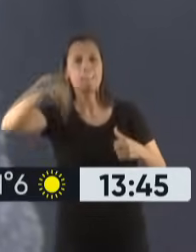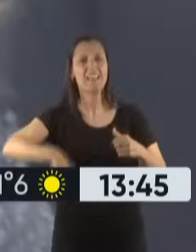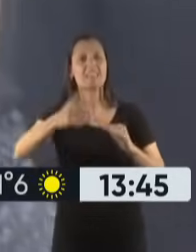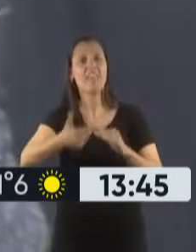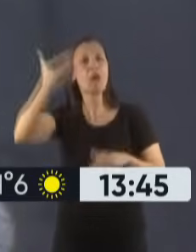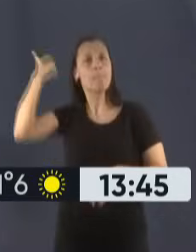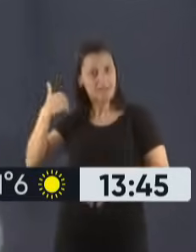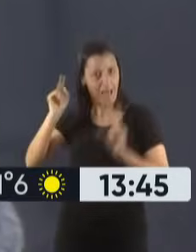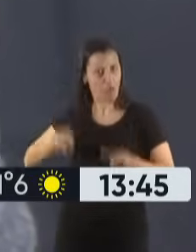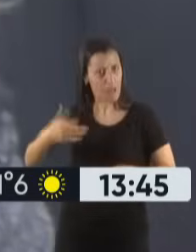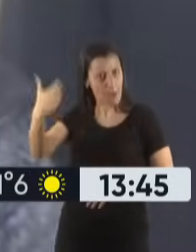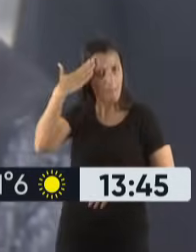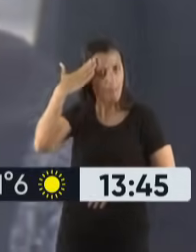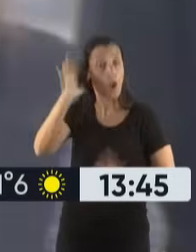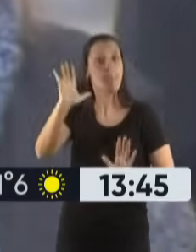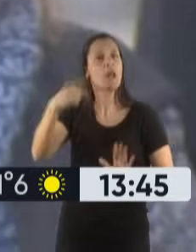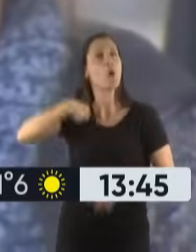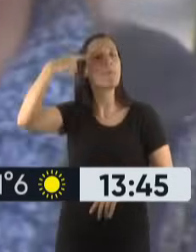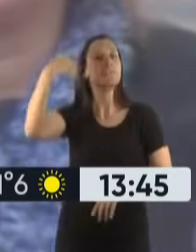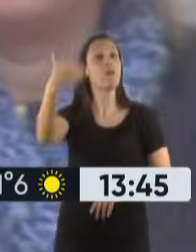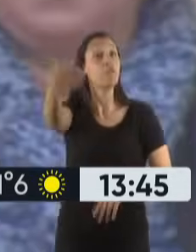pasado y para que miremos el futuro.